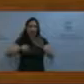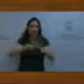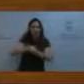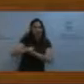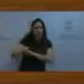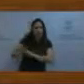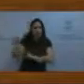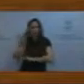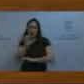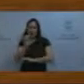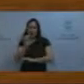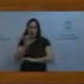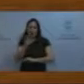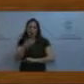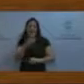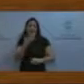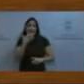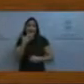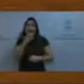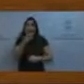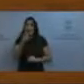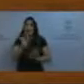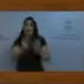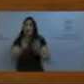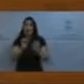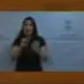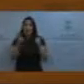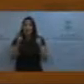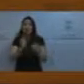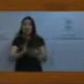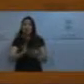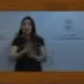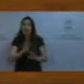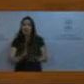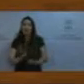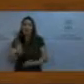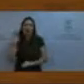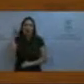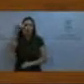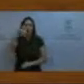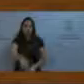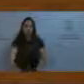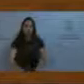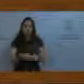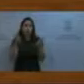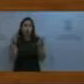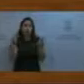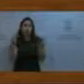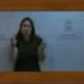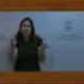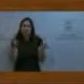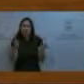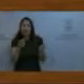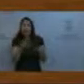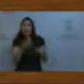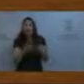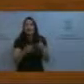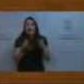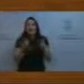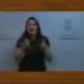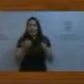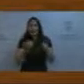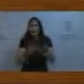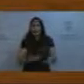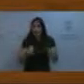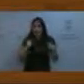y aquí si no lo hacemos 100% público, esto se va al garete. Lo que intentaron es traspasar descaradamente la responsabilidad suya